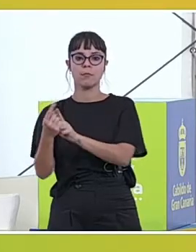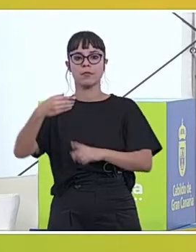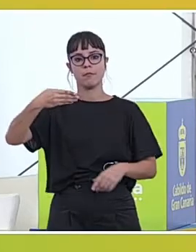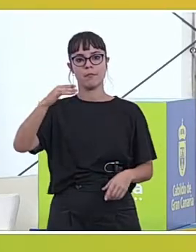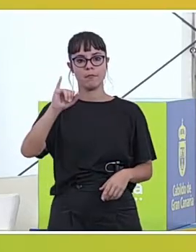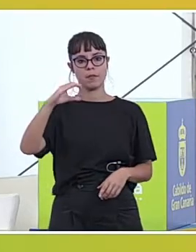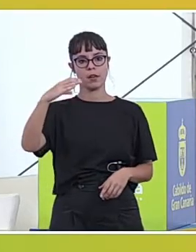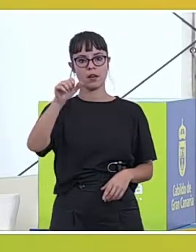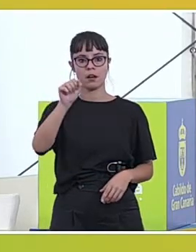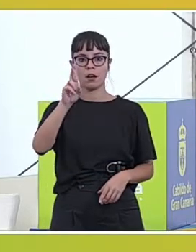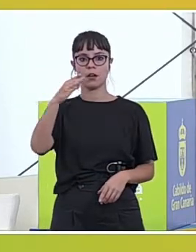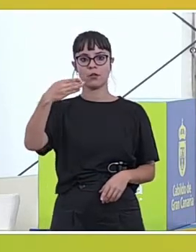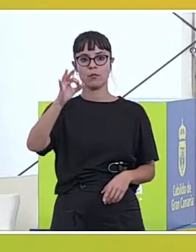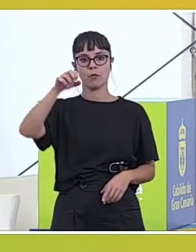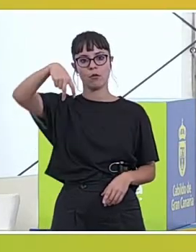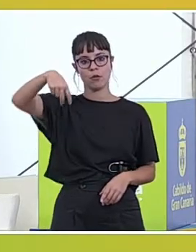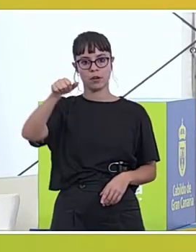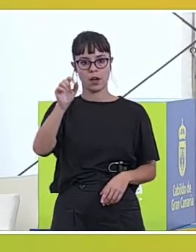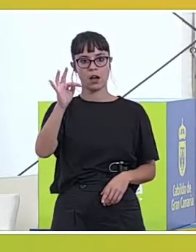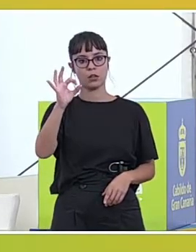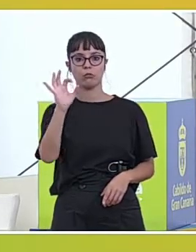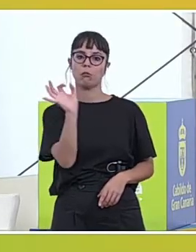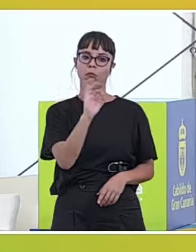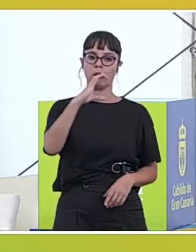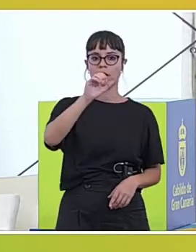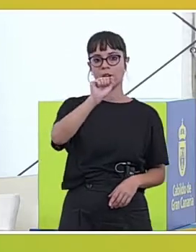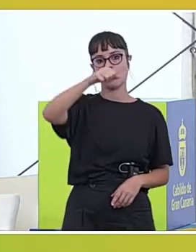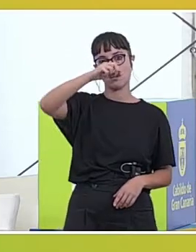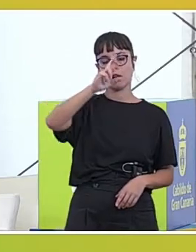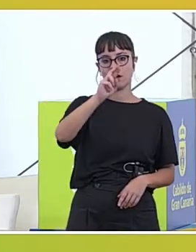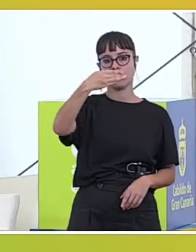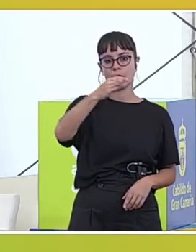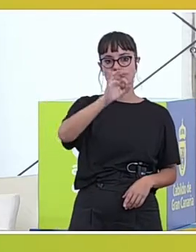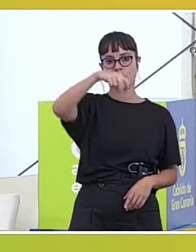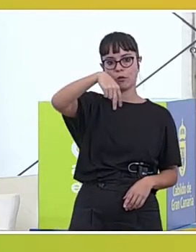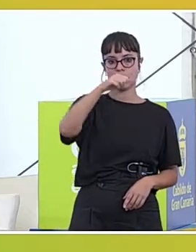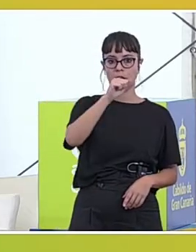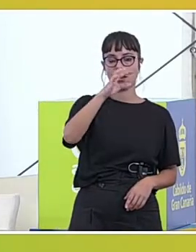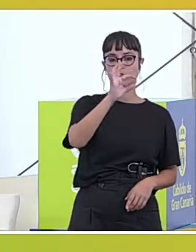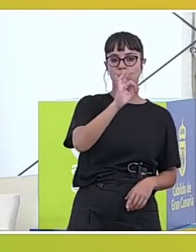produciendo así la precipitación de los carbonatos de magnesio y de calcio principalmente